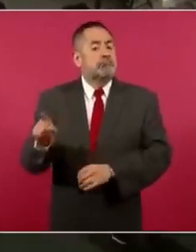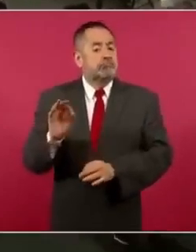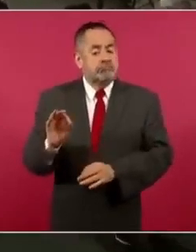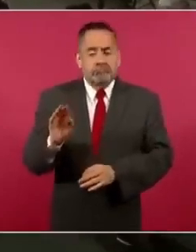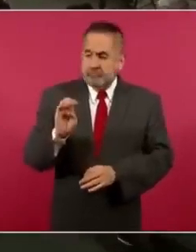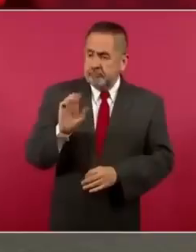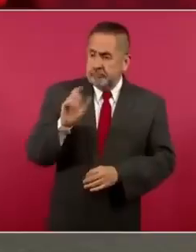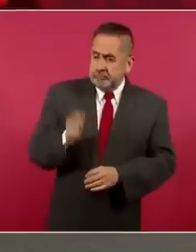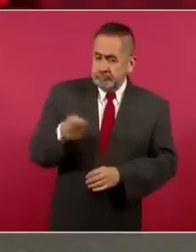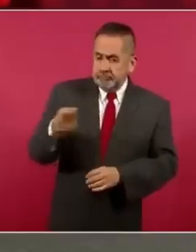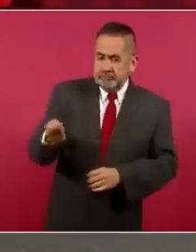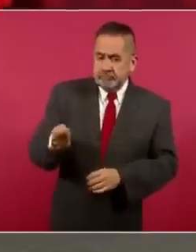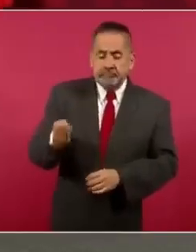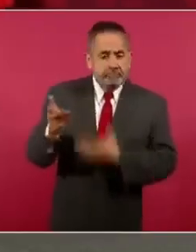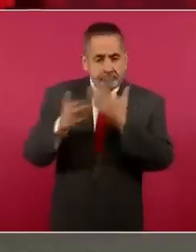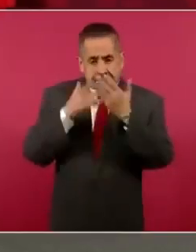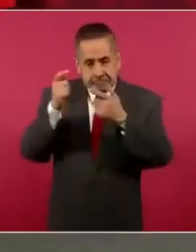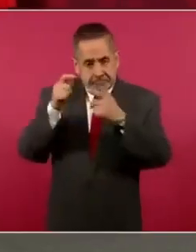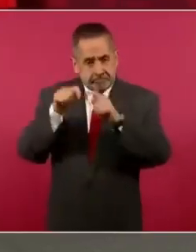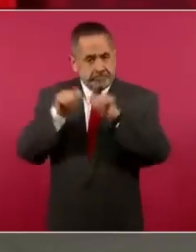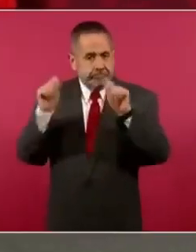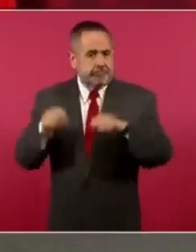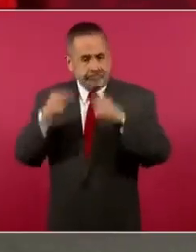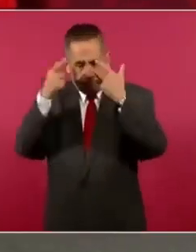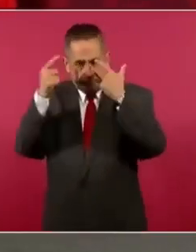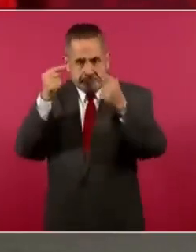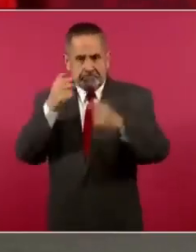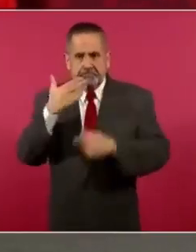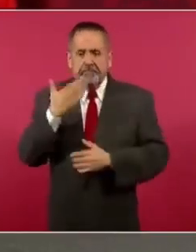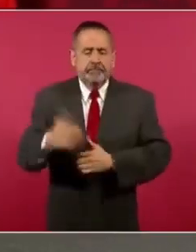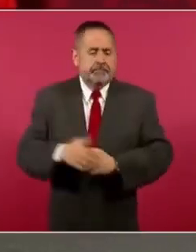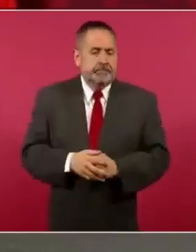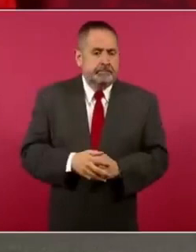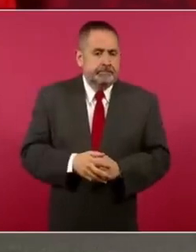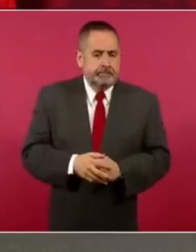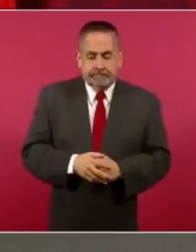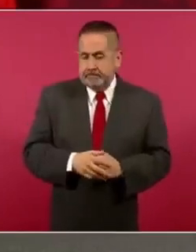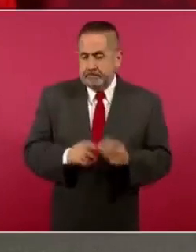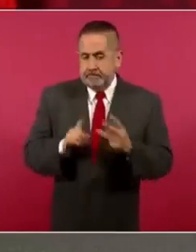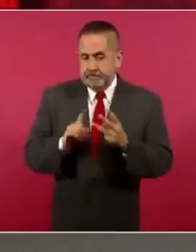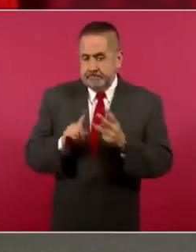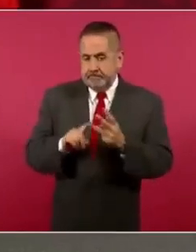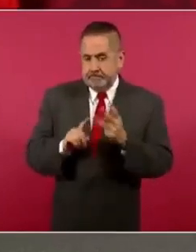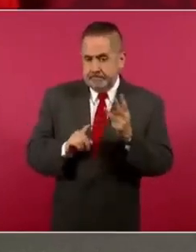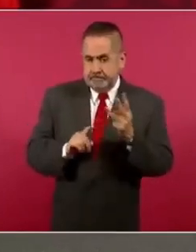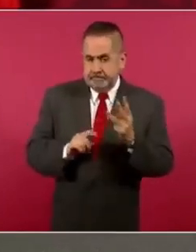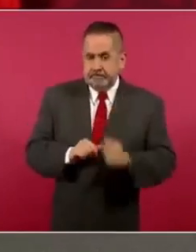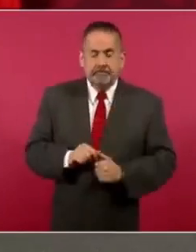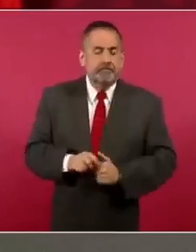una carrera. Entonces, eso es lo tercero.